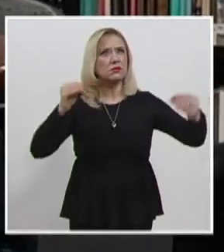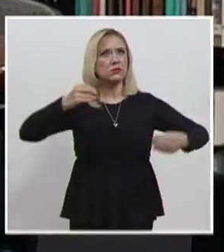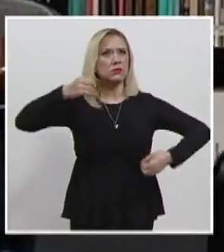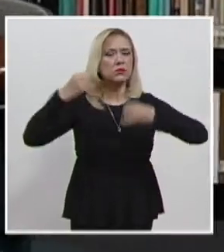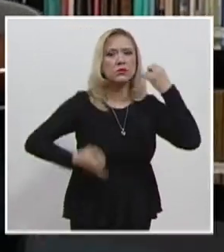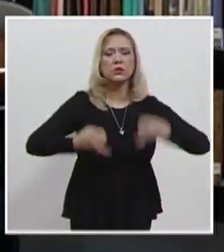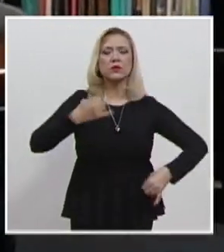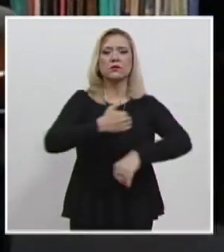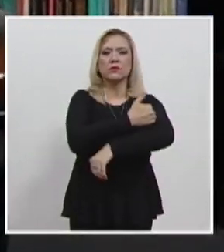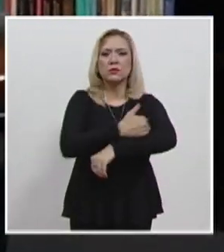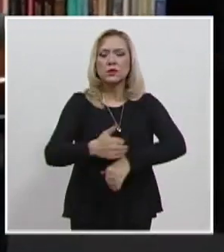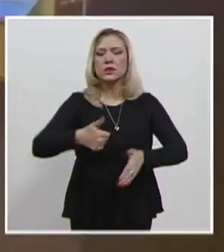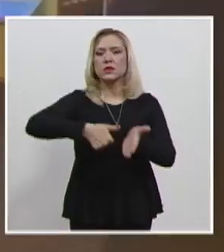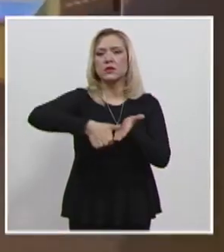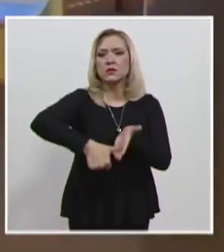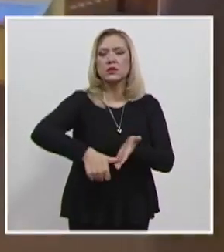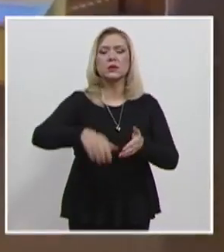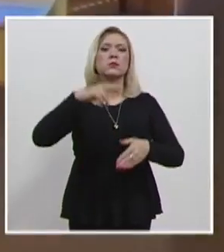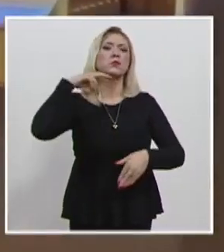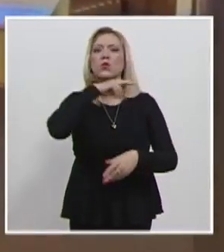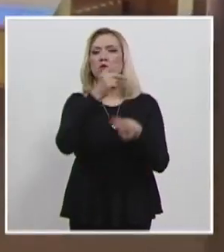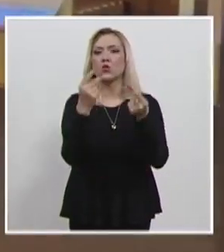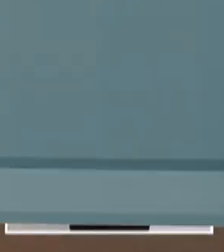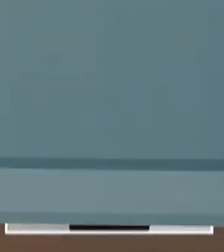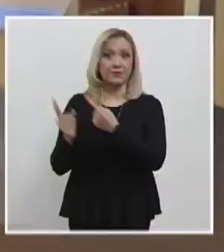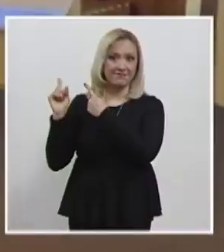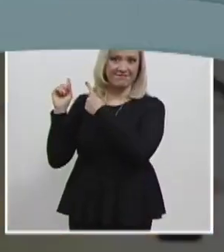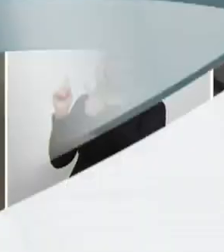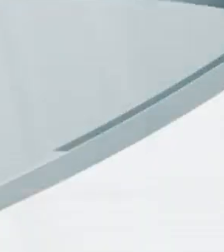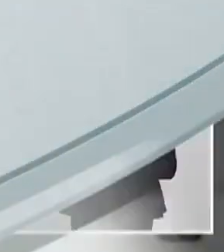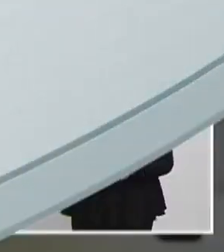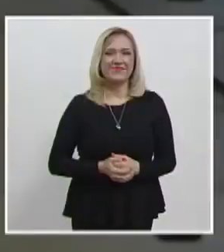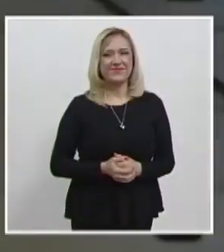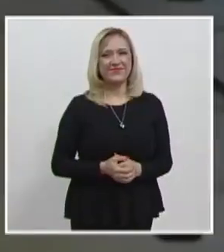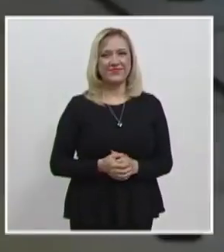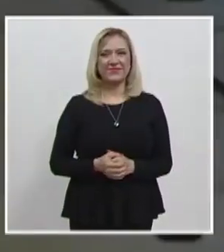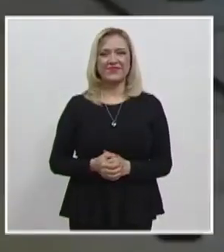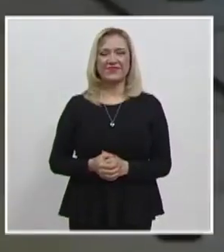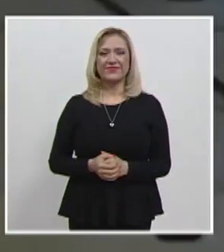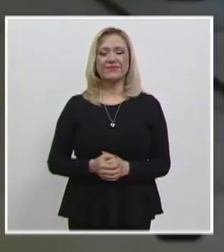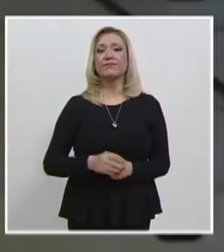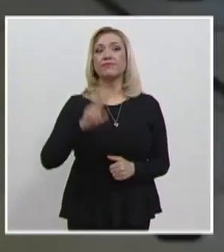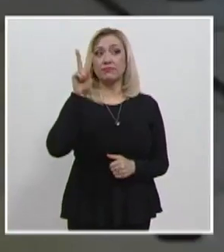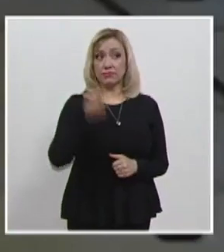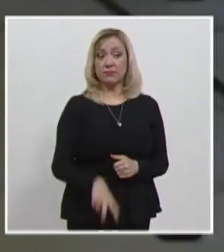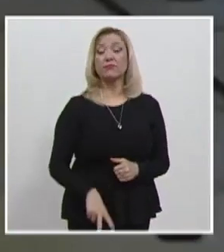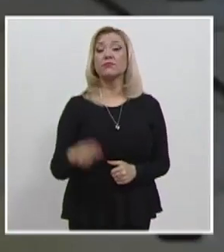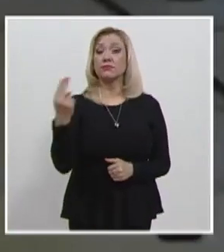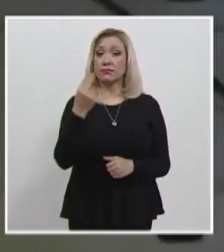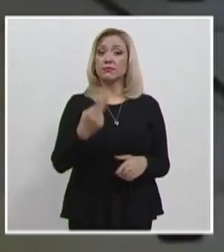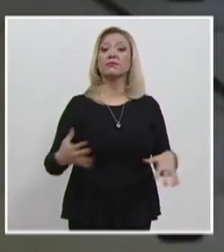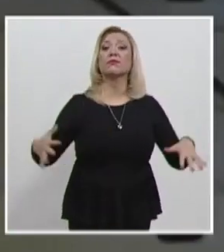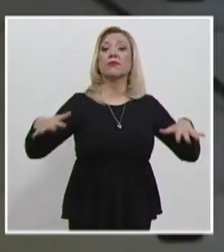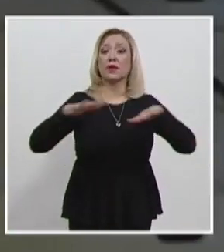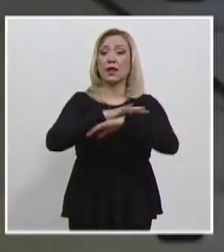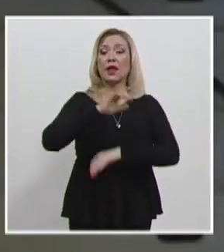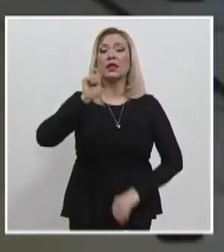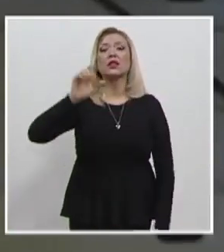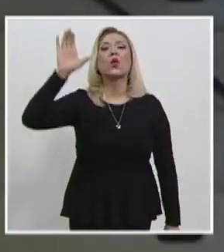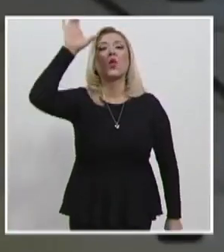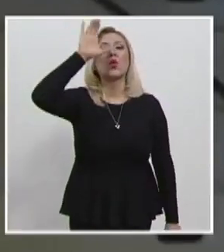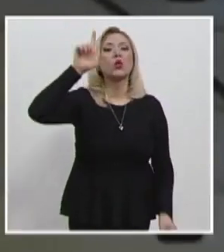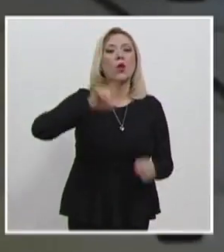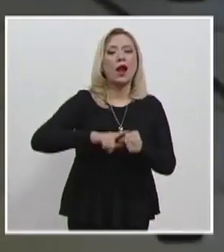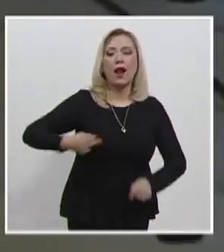y familiar sea exitosa veamos exige también una adaptación cultural